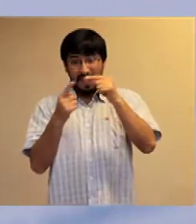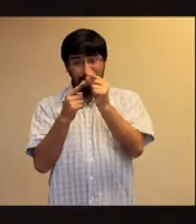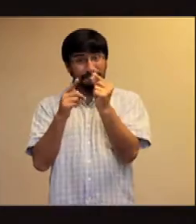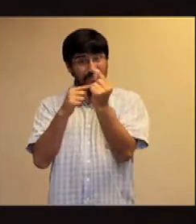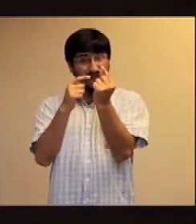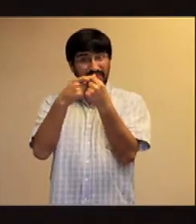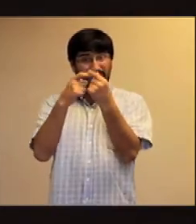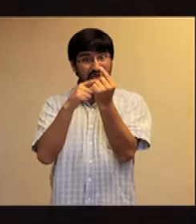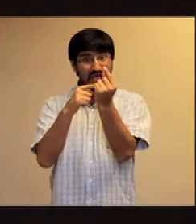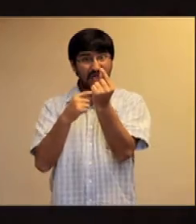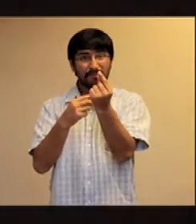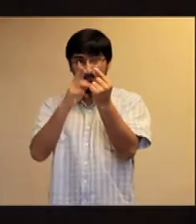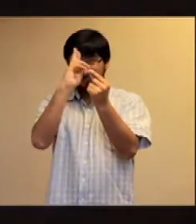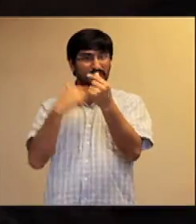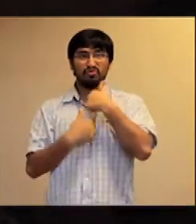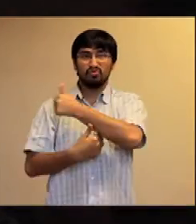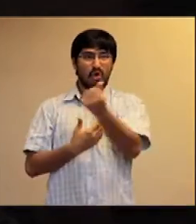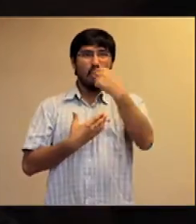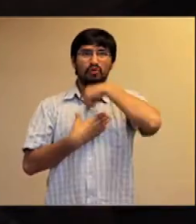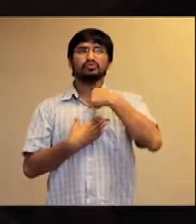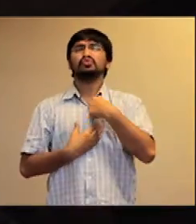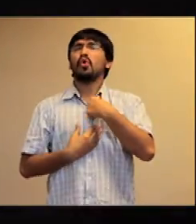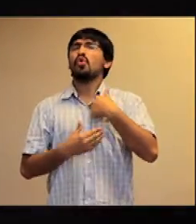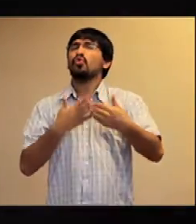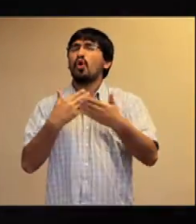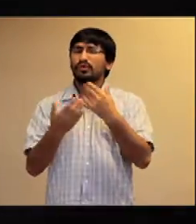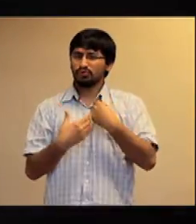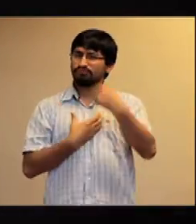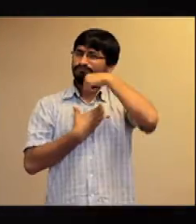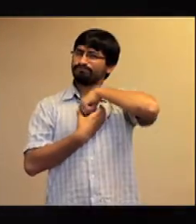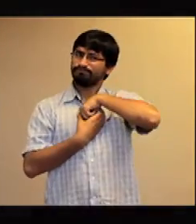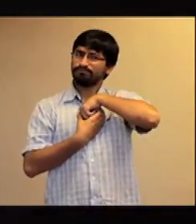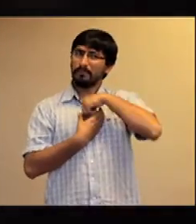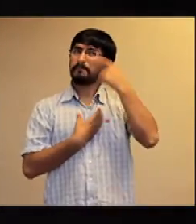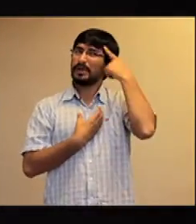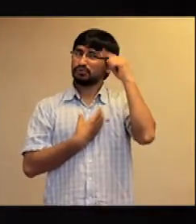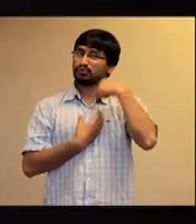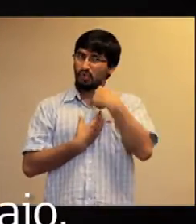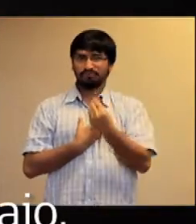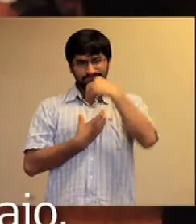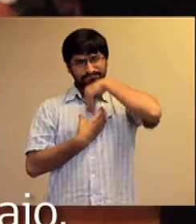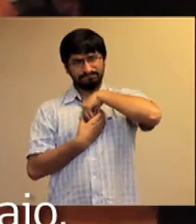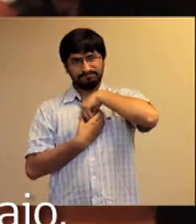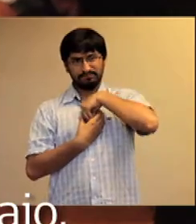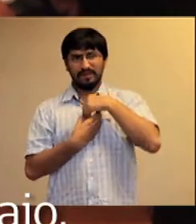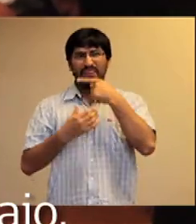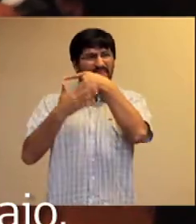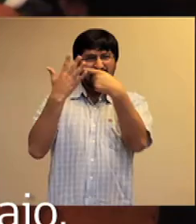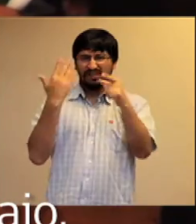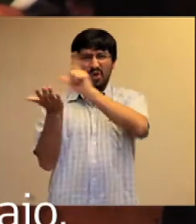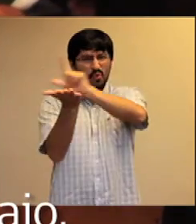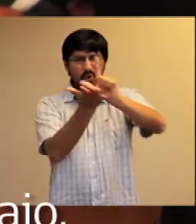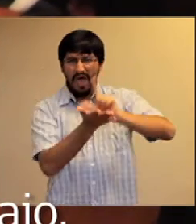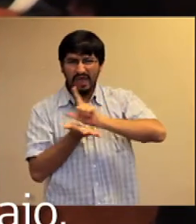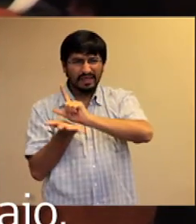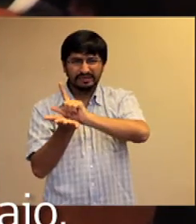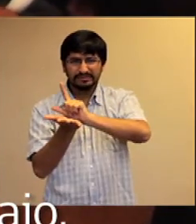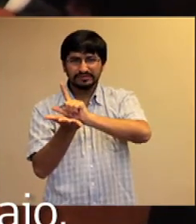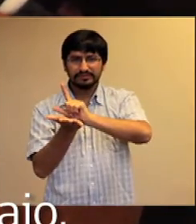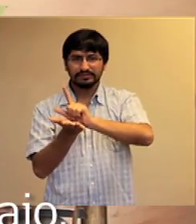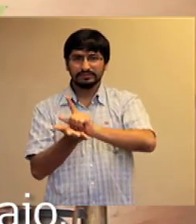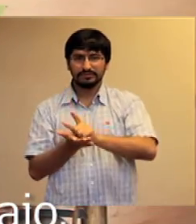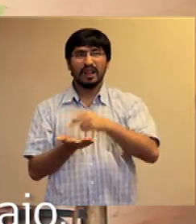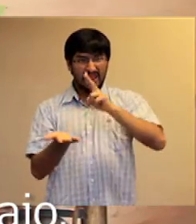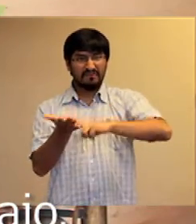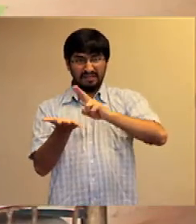Que si a ti te regalan un amuleto que tiene el poder que te traten bien, ¿cuándo y dónde lo usarías? Lo usaría en la calle, en mi casa, en la escuela,